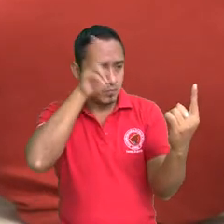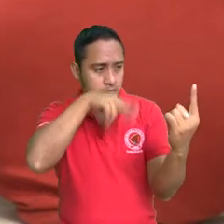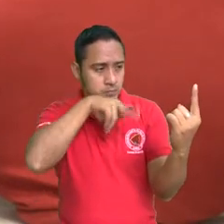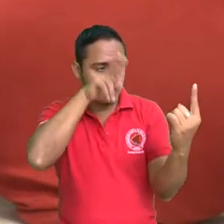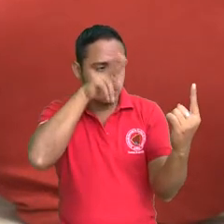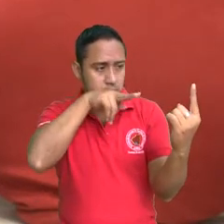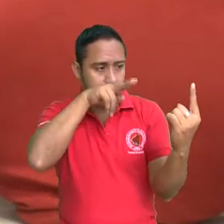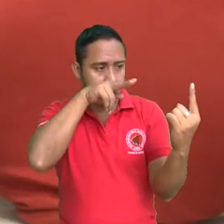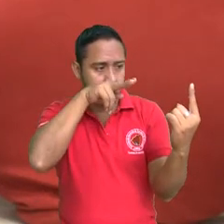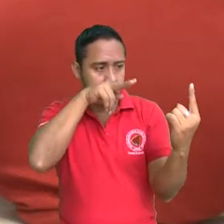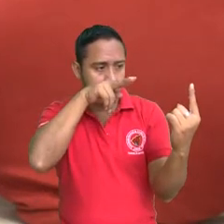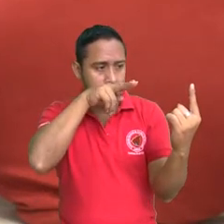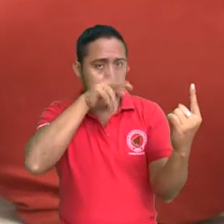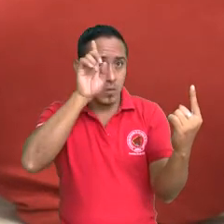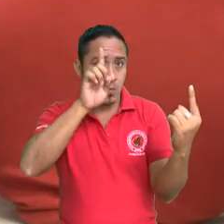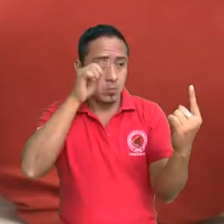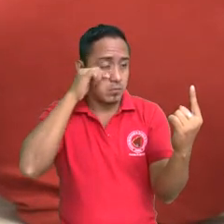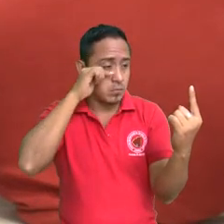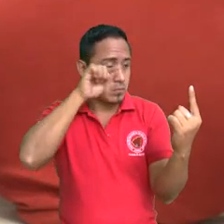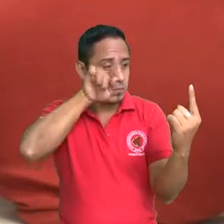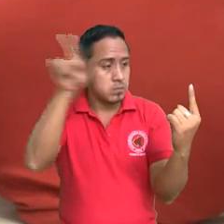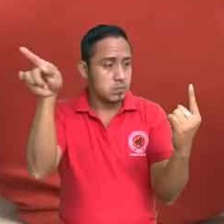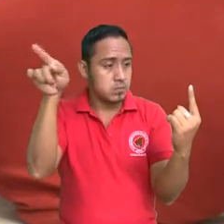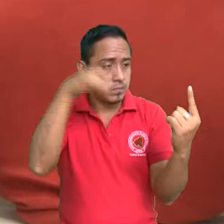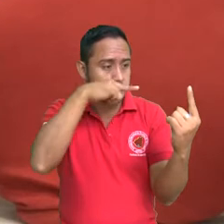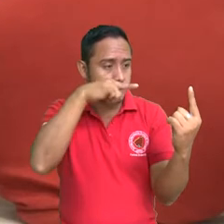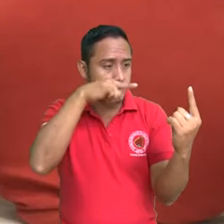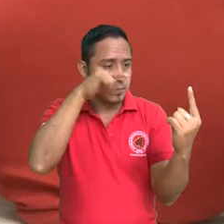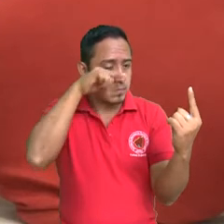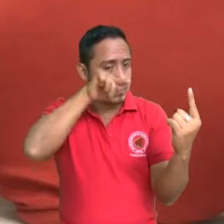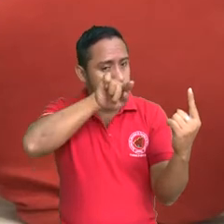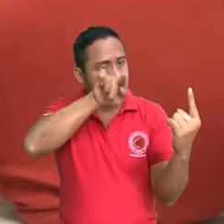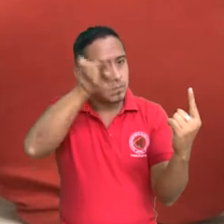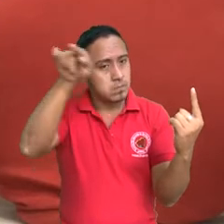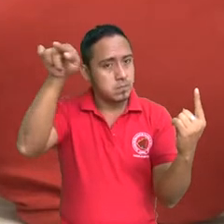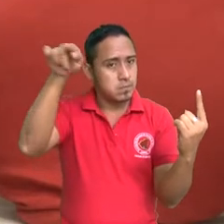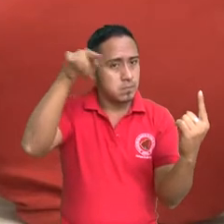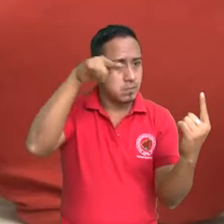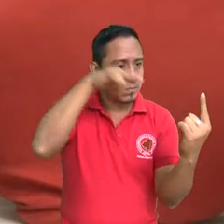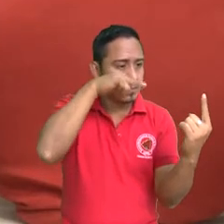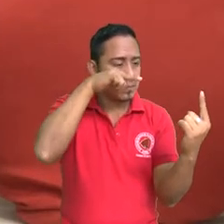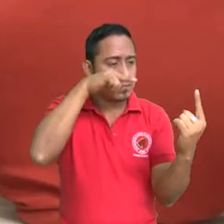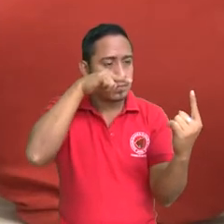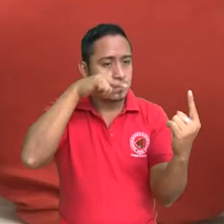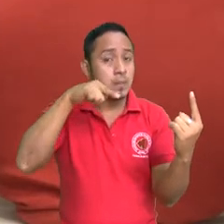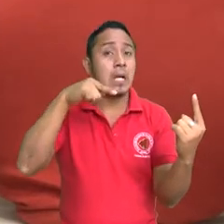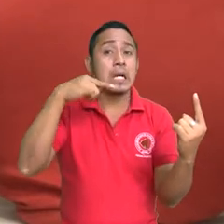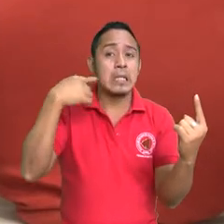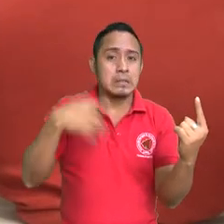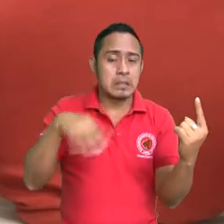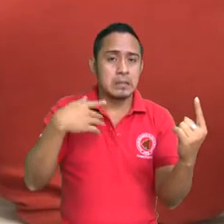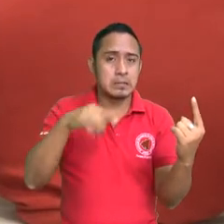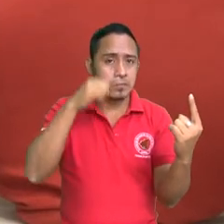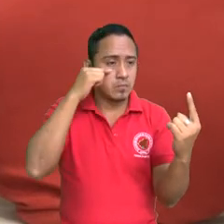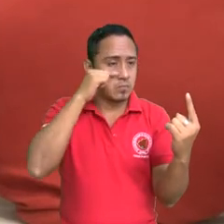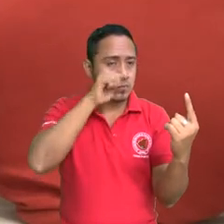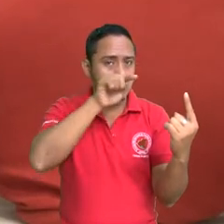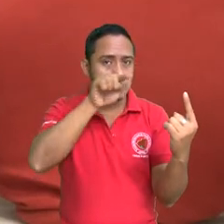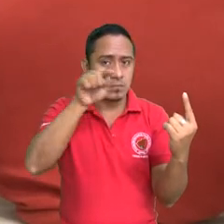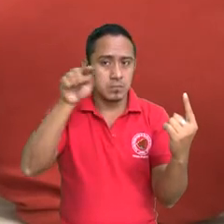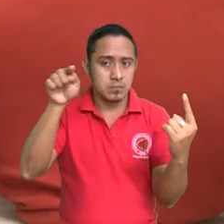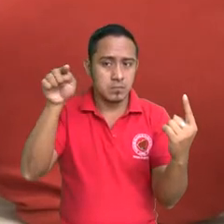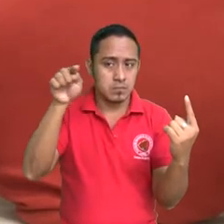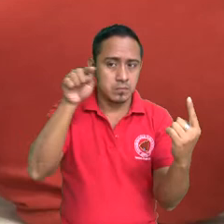televisor y uno de sus ojos se desvía momentáneamente hacia un lado y luego regresa a centrarse, o